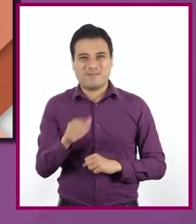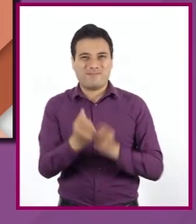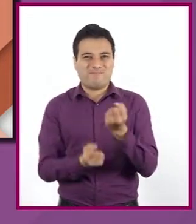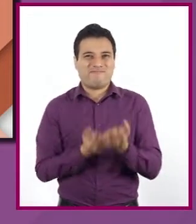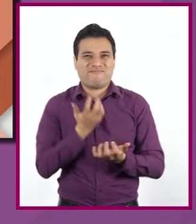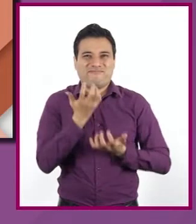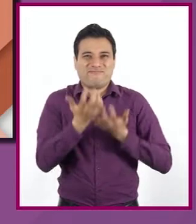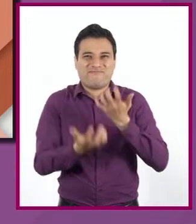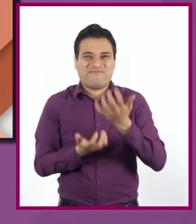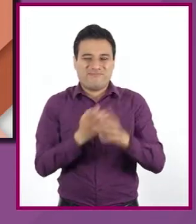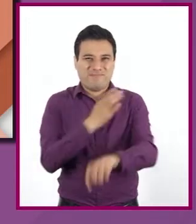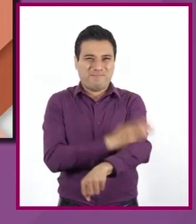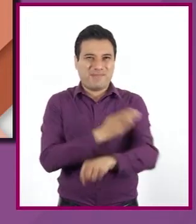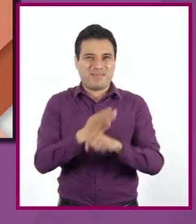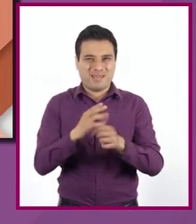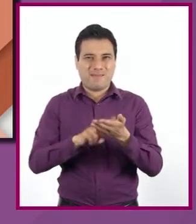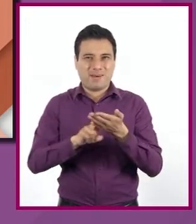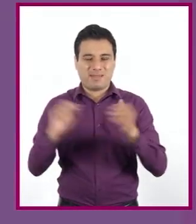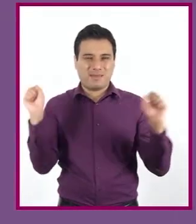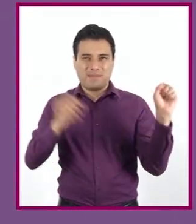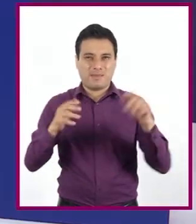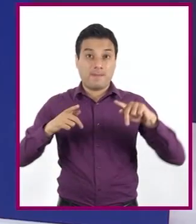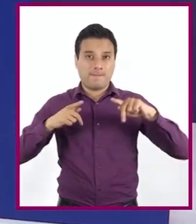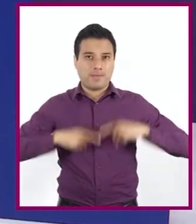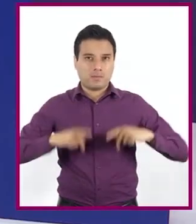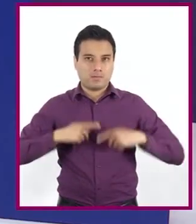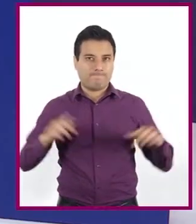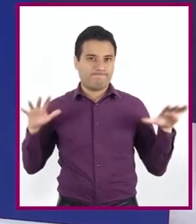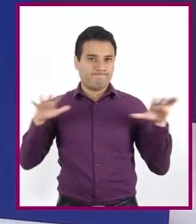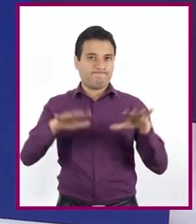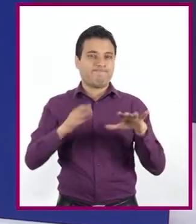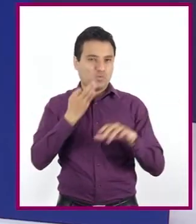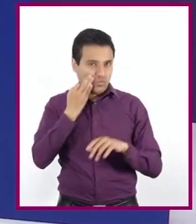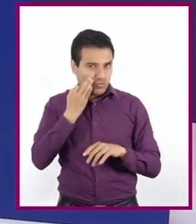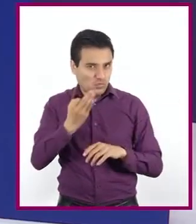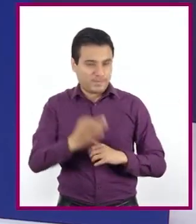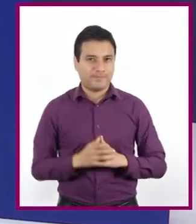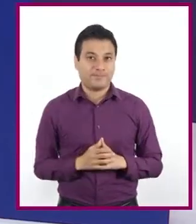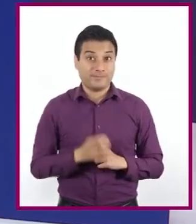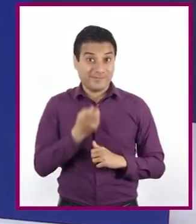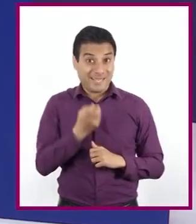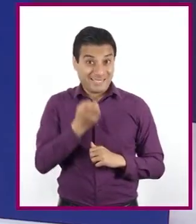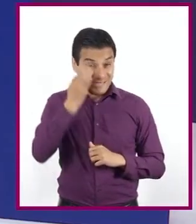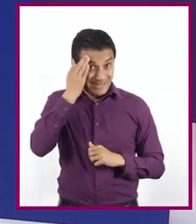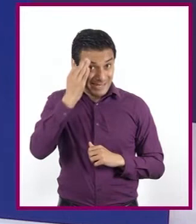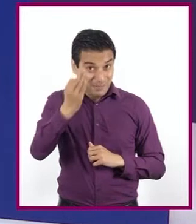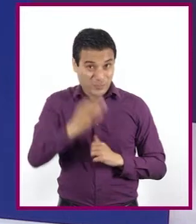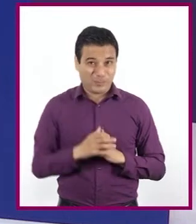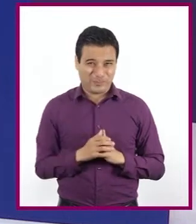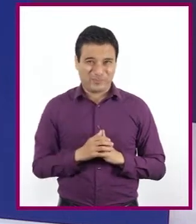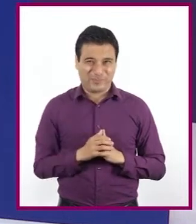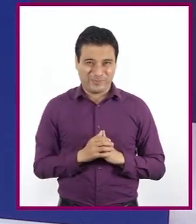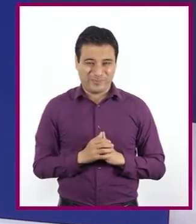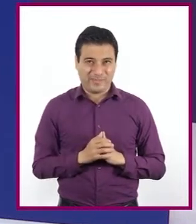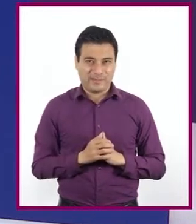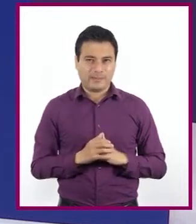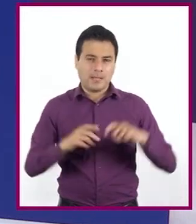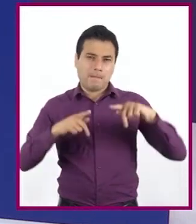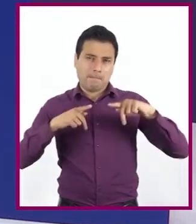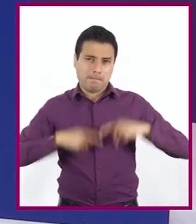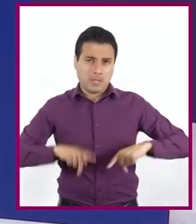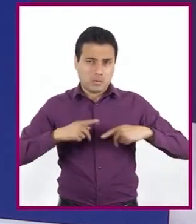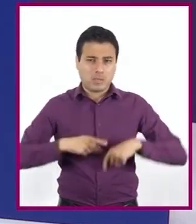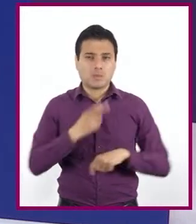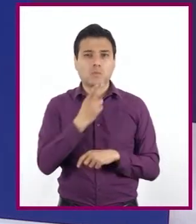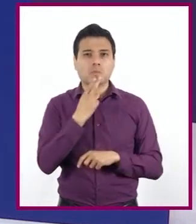verde frente a todo el pueblo. En esta época, quienes usaban las plantas como remedio